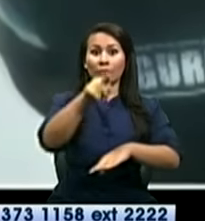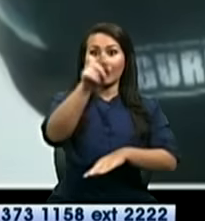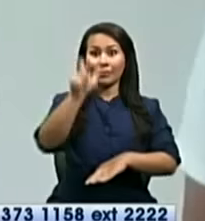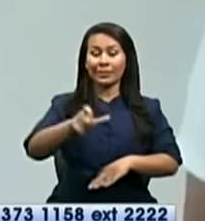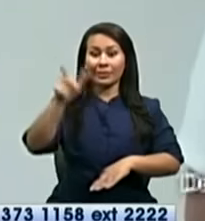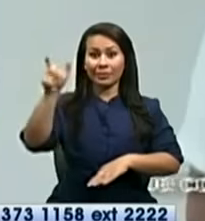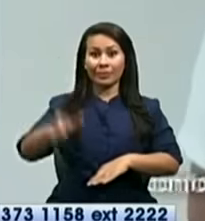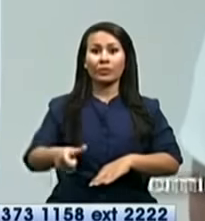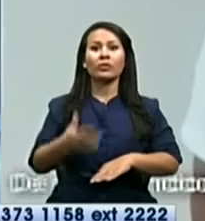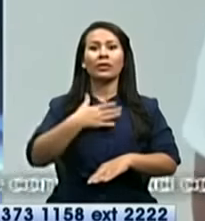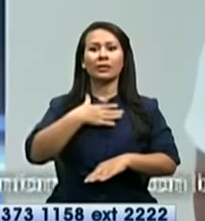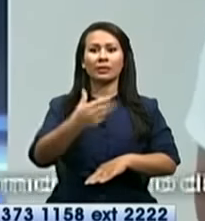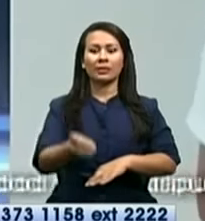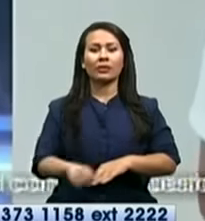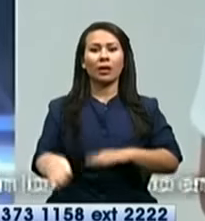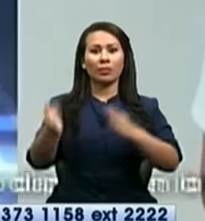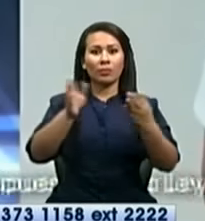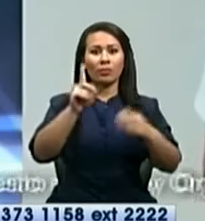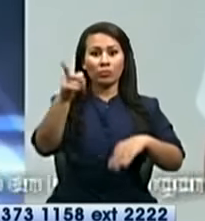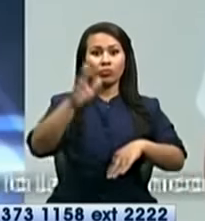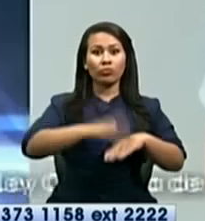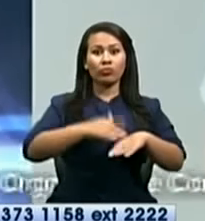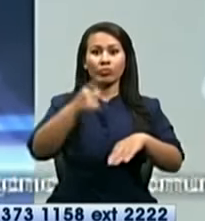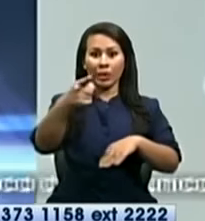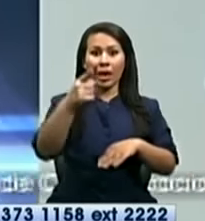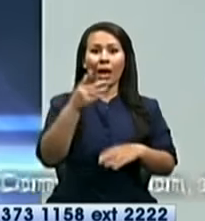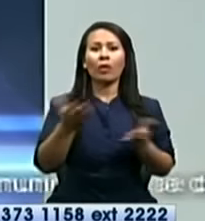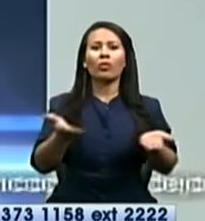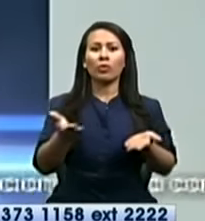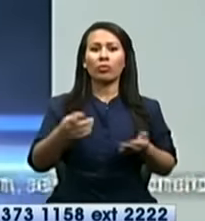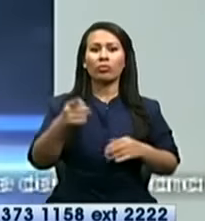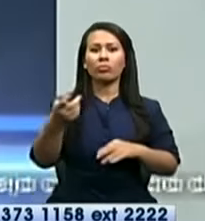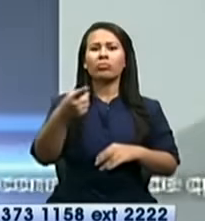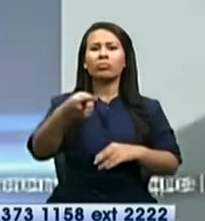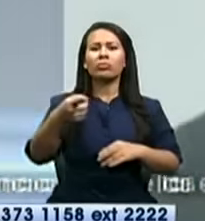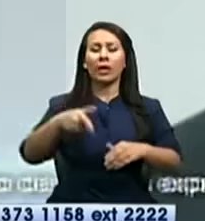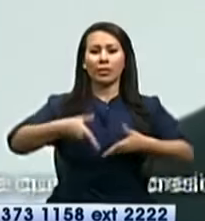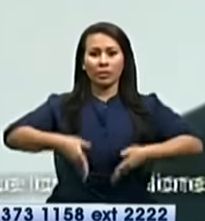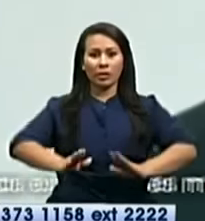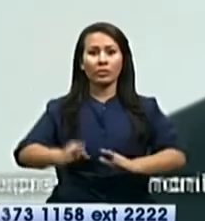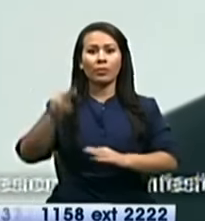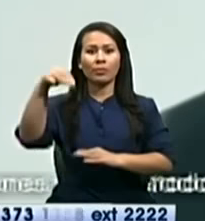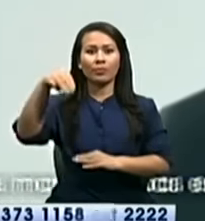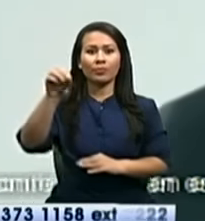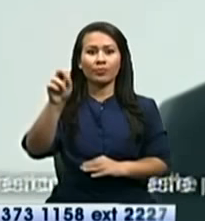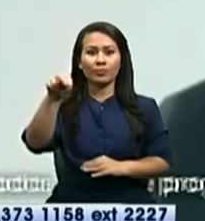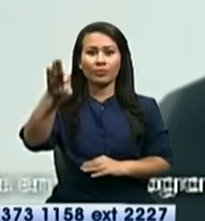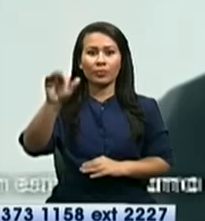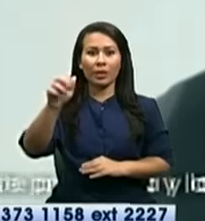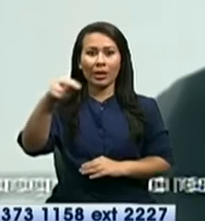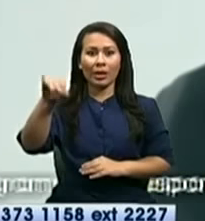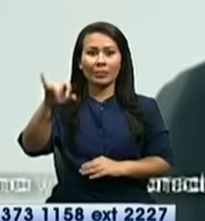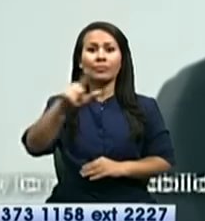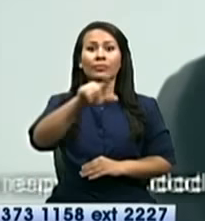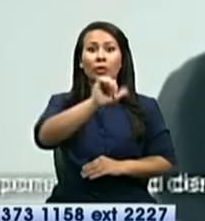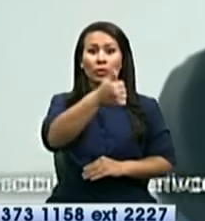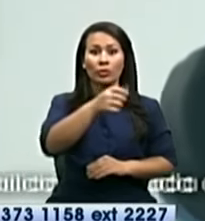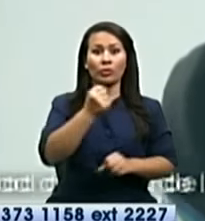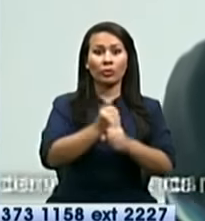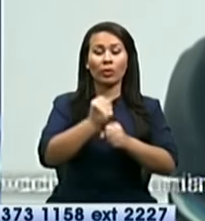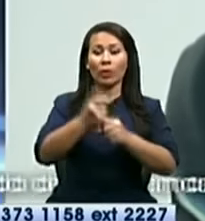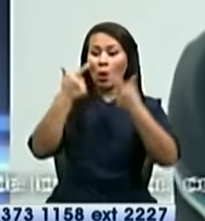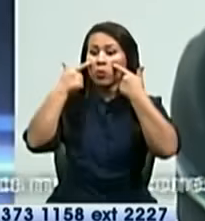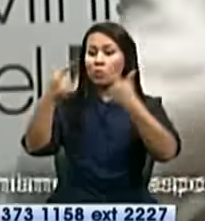crimen no registran antecedentes penales. Uno de ellos es oriundo de Montañita y el otro trabaja como cuidador o guardia en